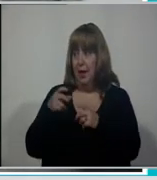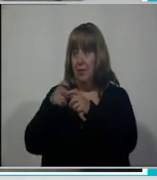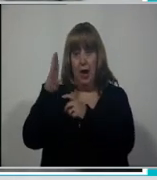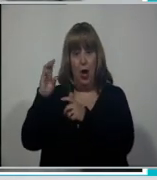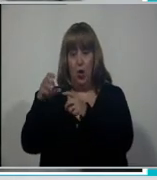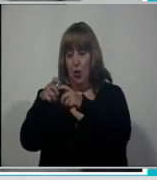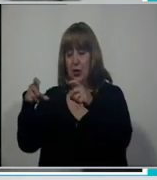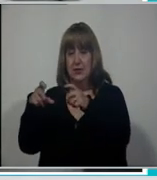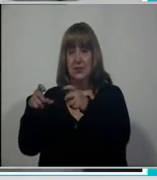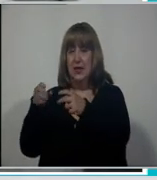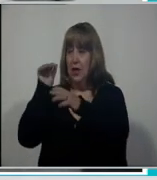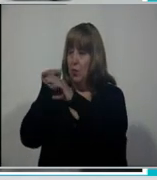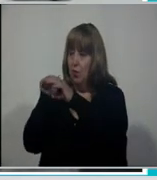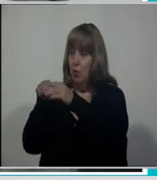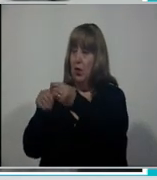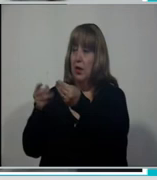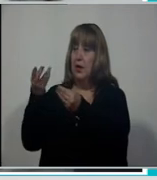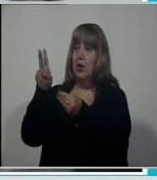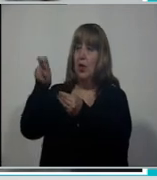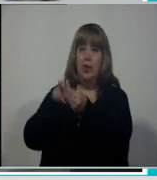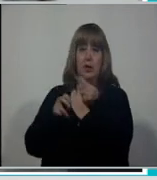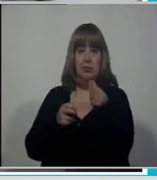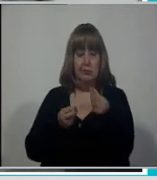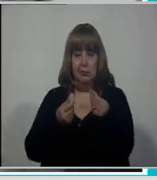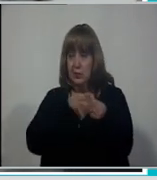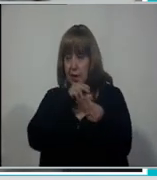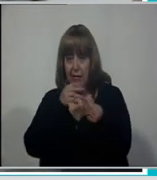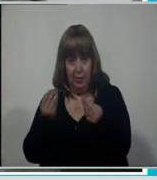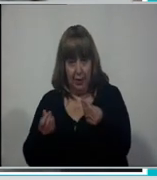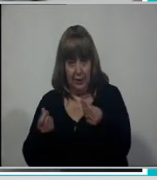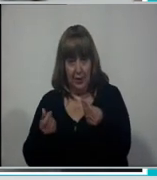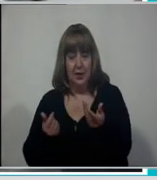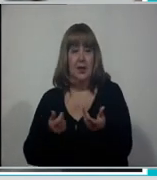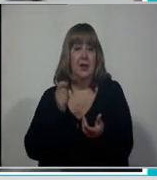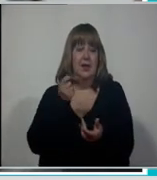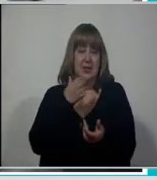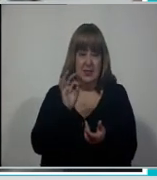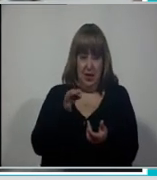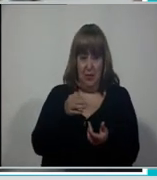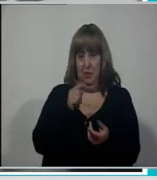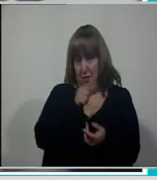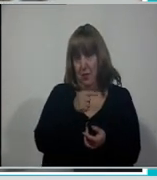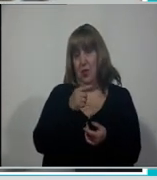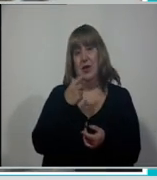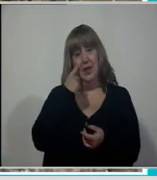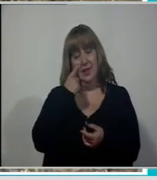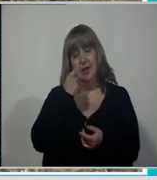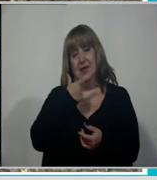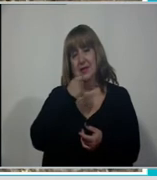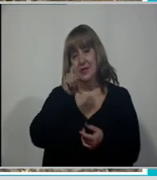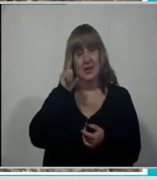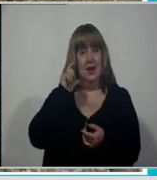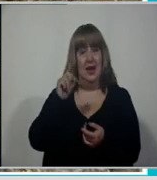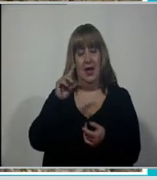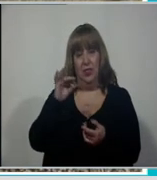cobrar porque porque no había plata en las cuentas y quien sabía que no había la cuenta y el primero que sabe es salgado o sea quiso estafar